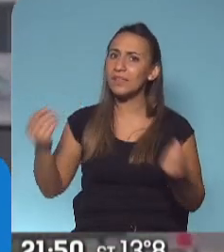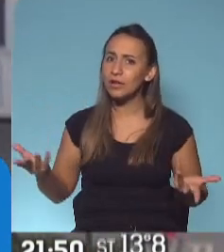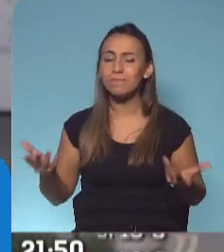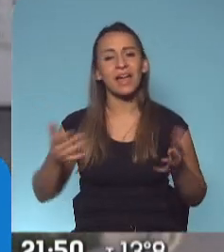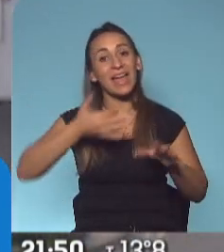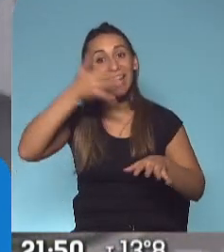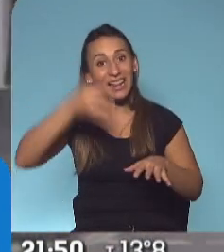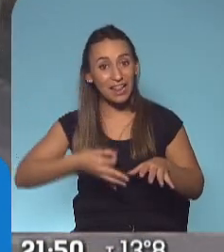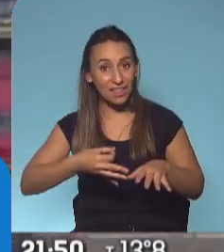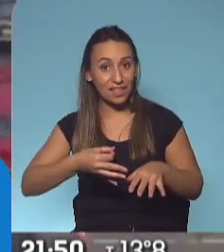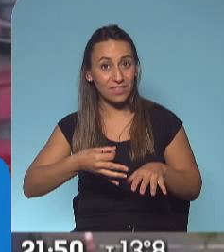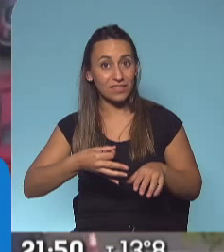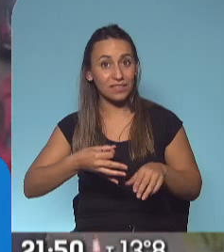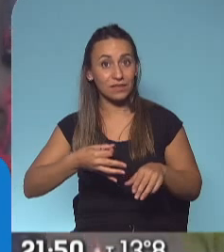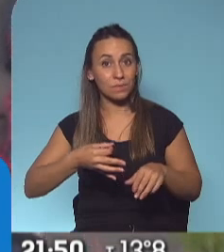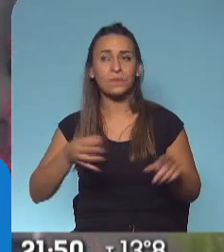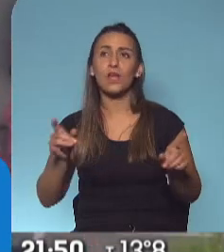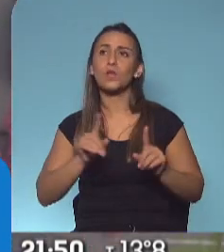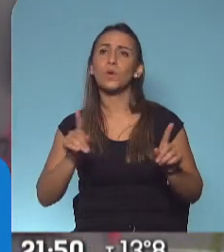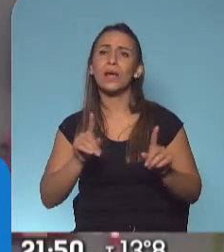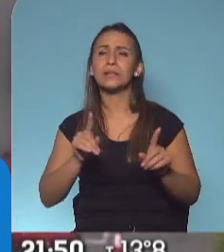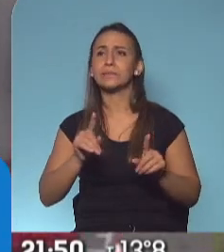no es que afecte